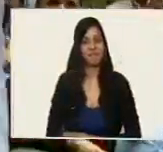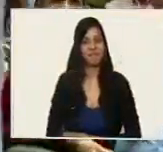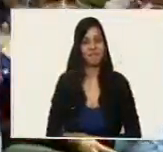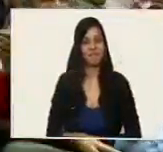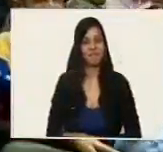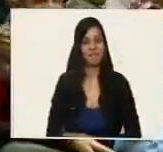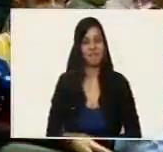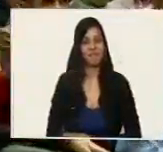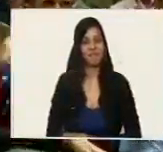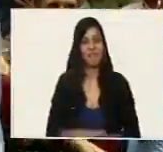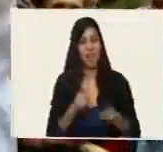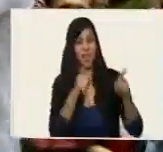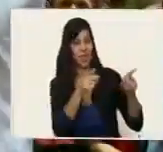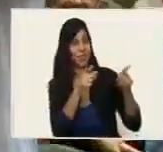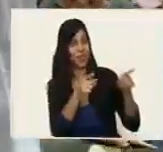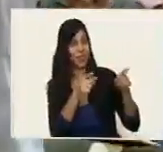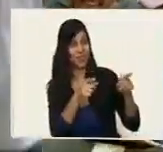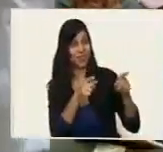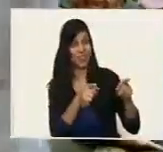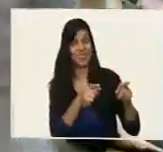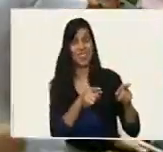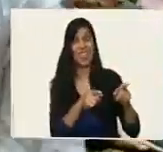Emilio como que va a Argentina.